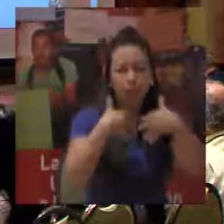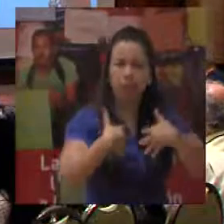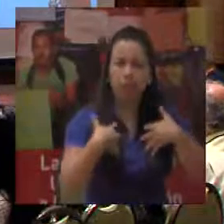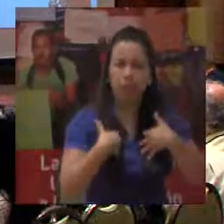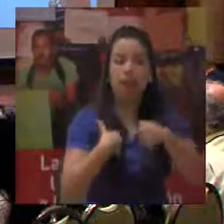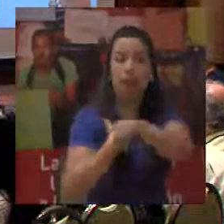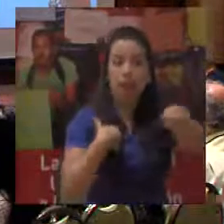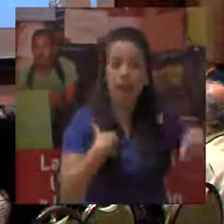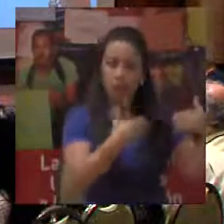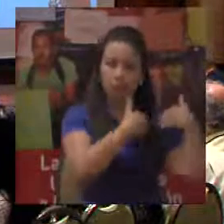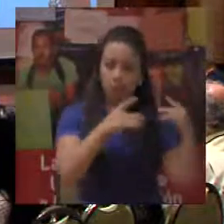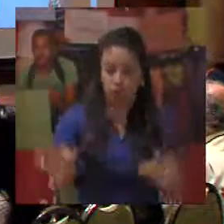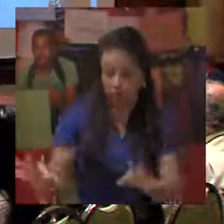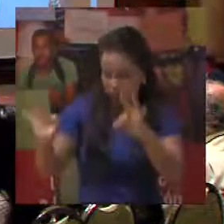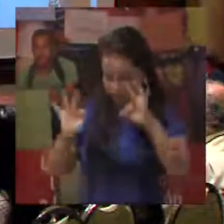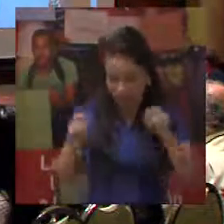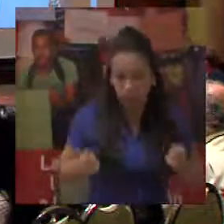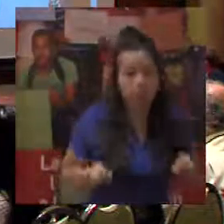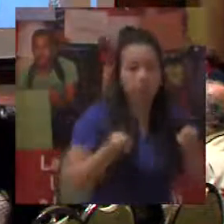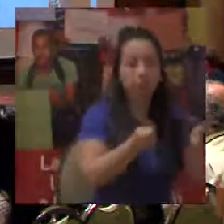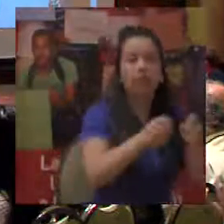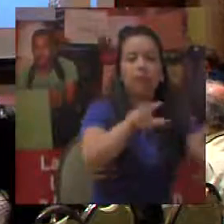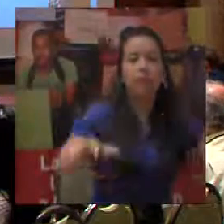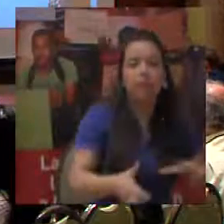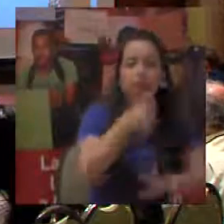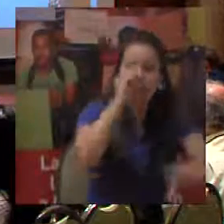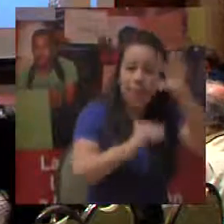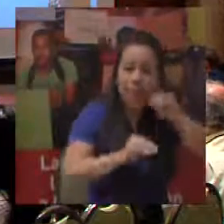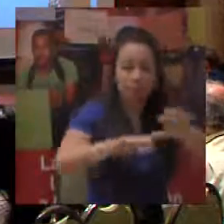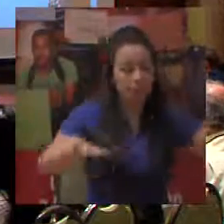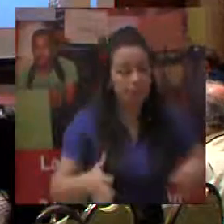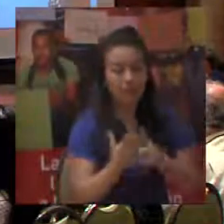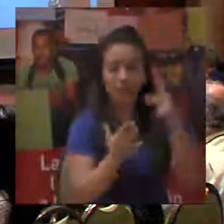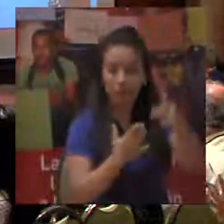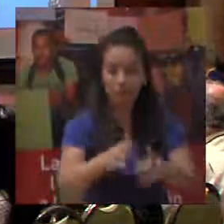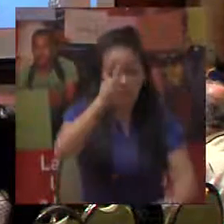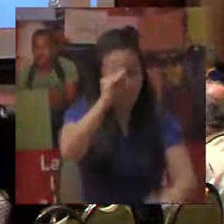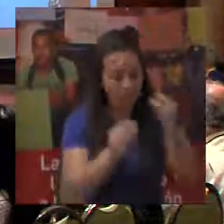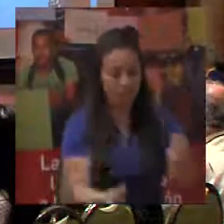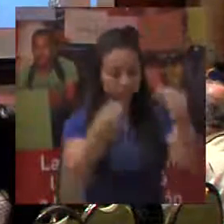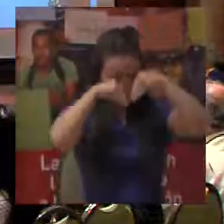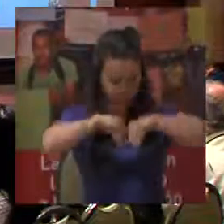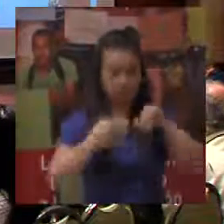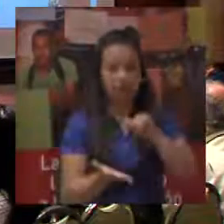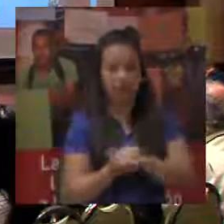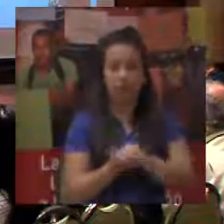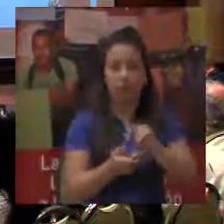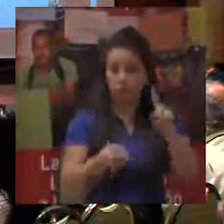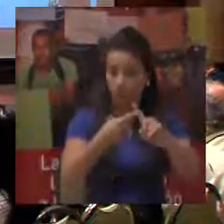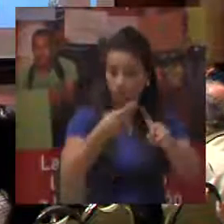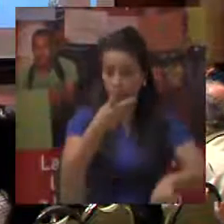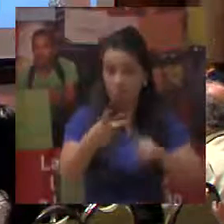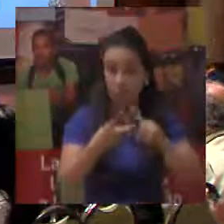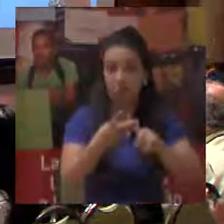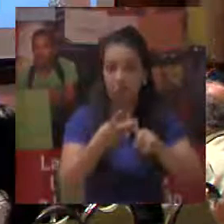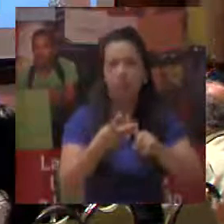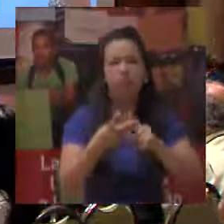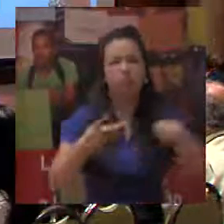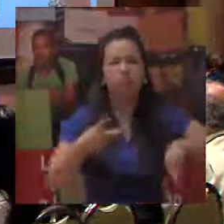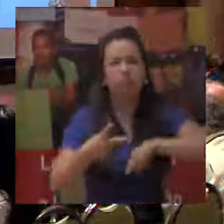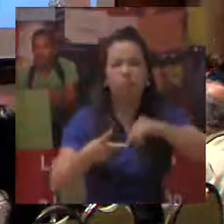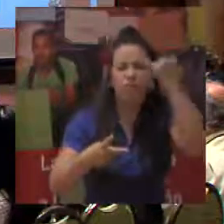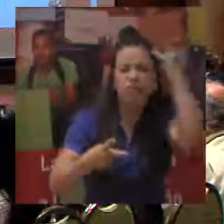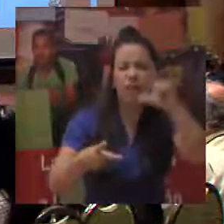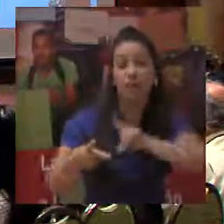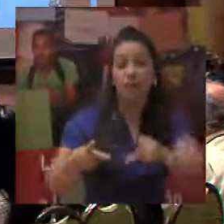educación que se basa en aprender haciendo, se basa en una educación por proyectos. Lideramos la implementación de este modelo que ya está acreditado